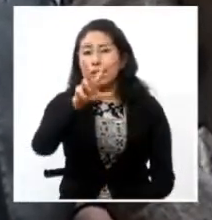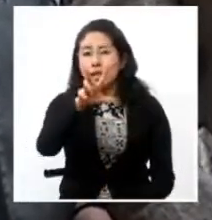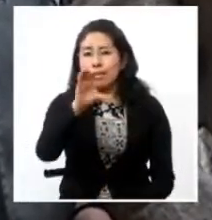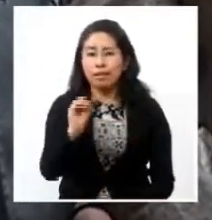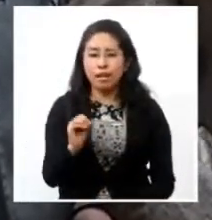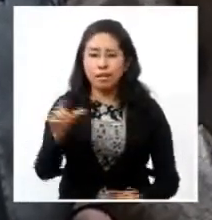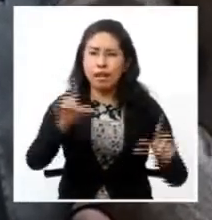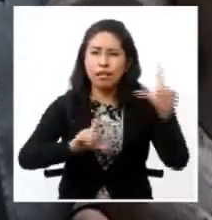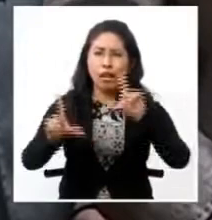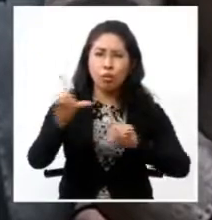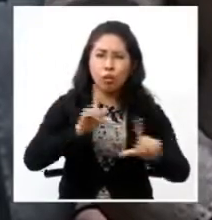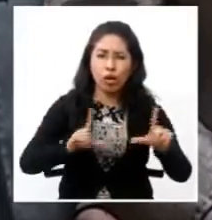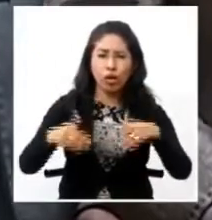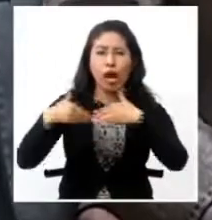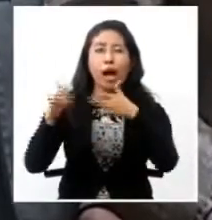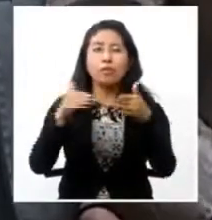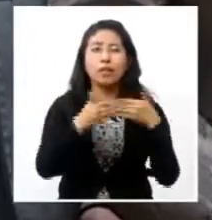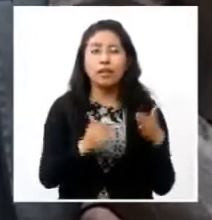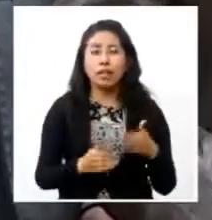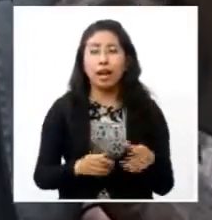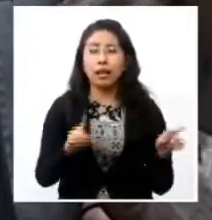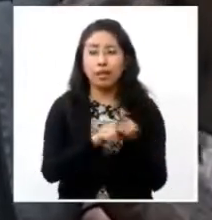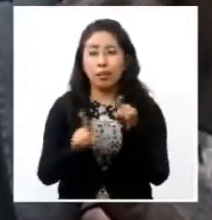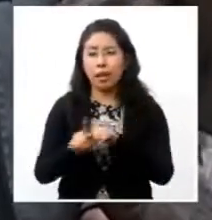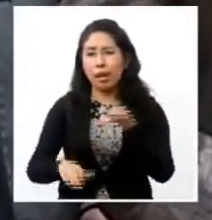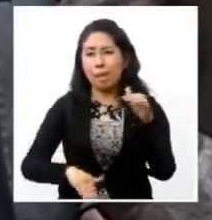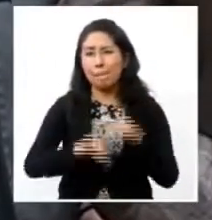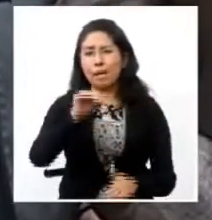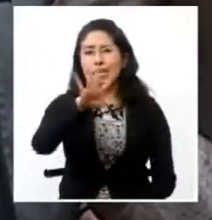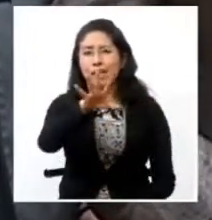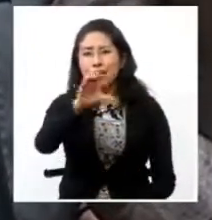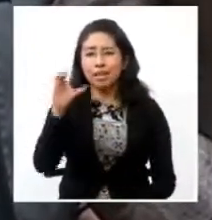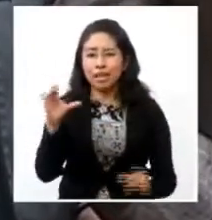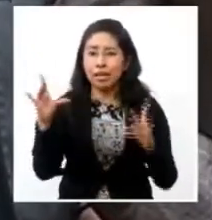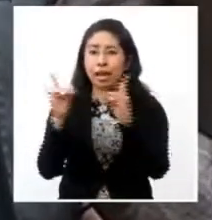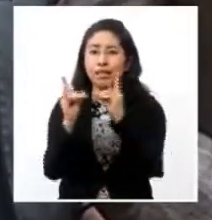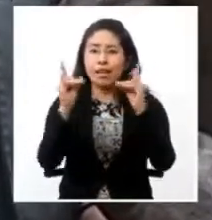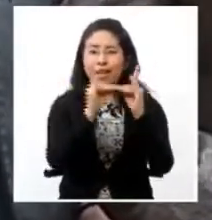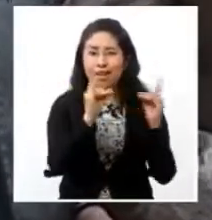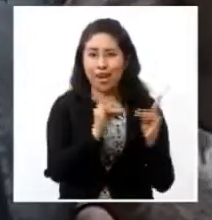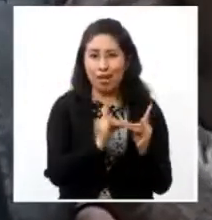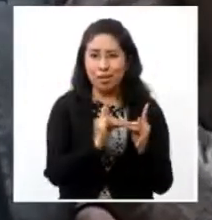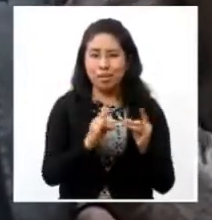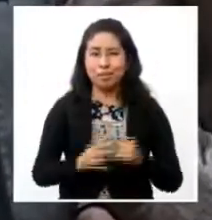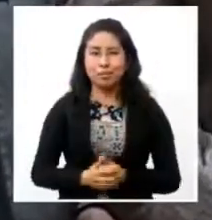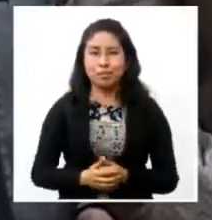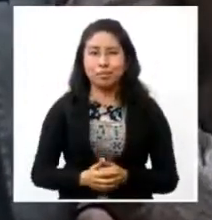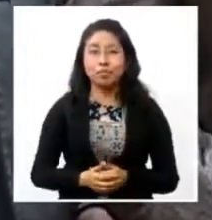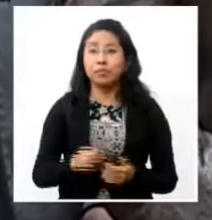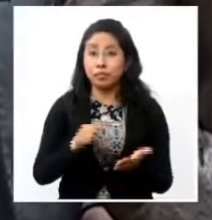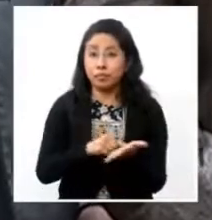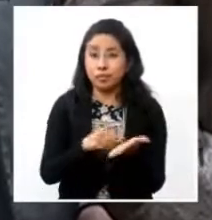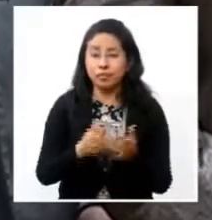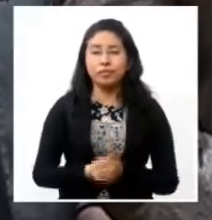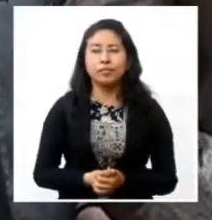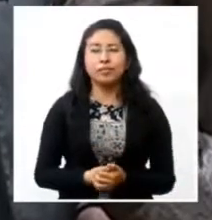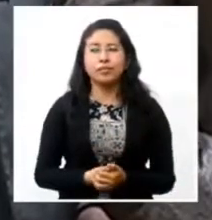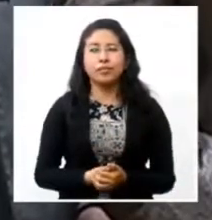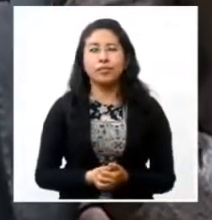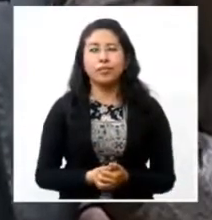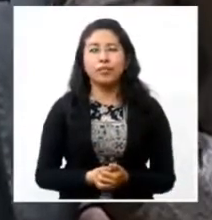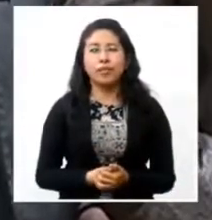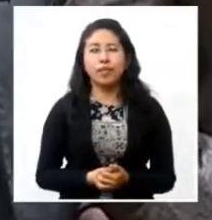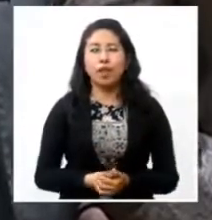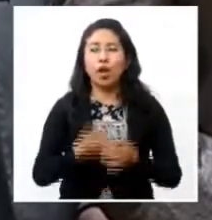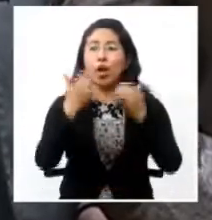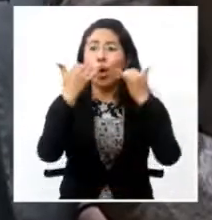coronavirus y habilitamos más de 500 terapias, entre otros logros. Y por eso, precisamente, hoy